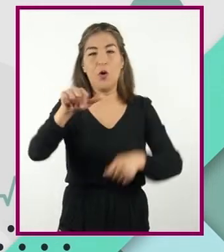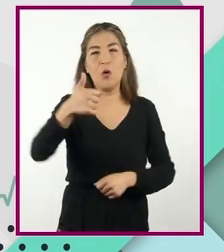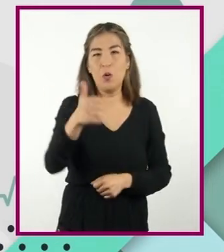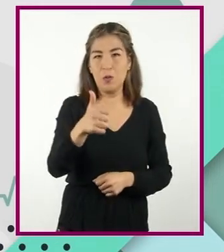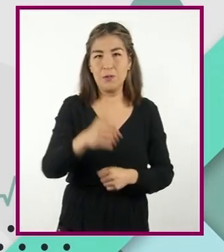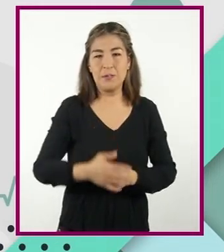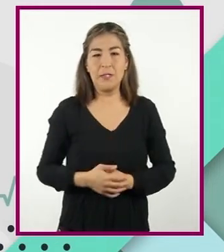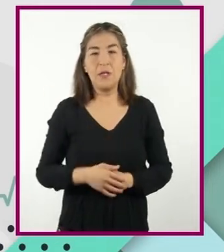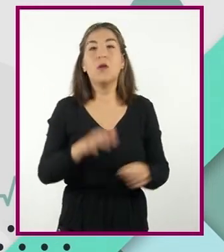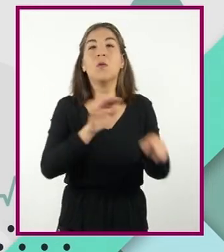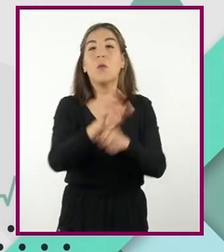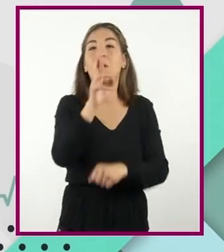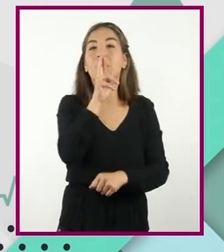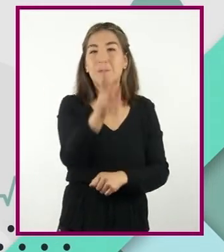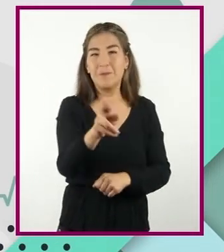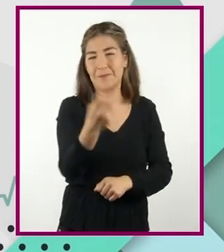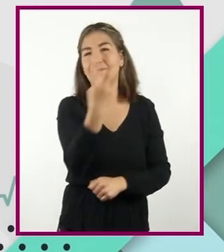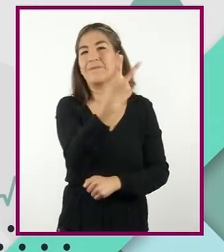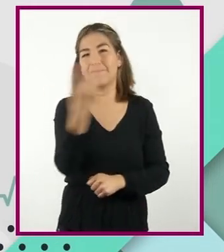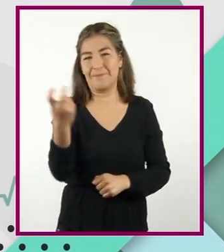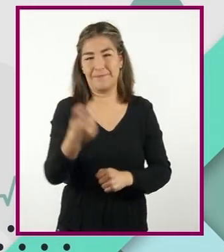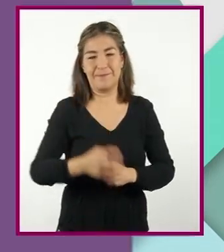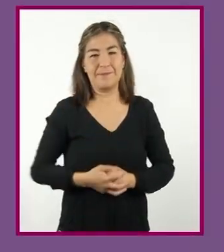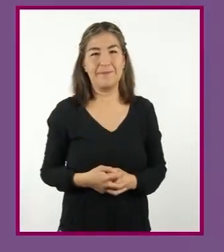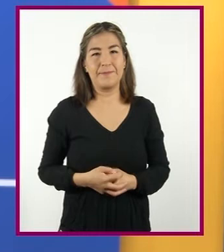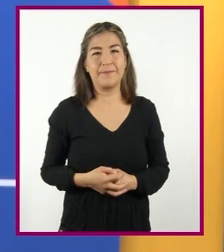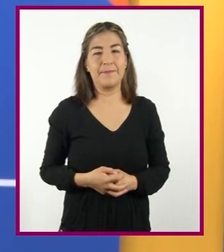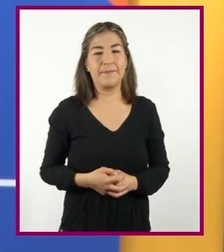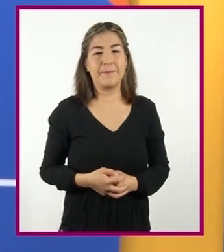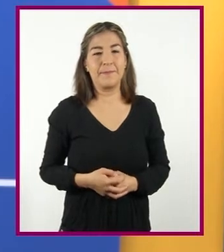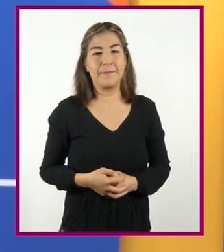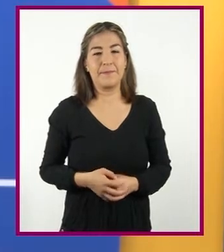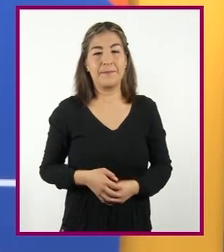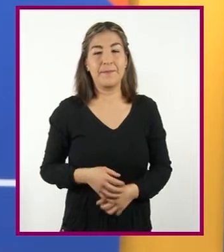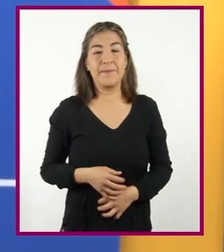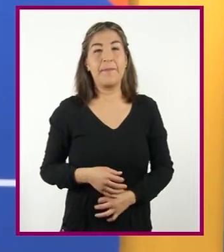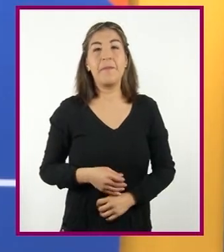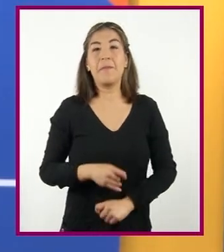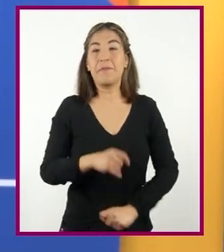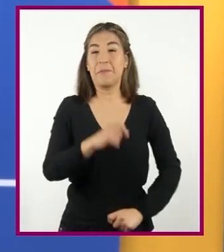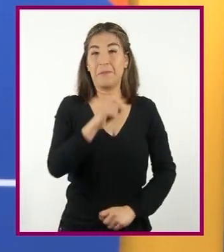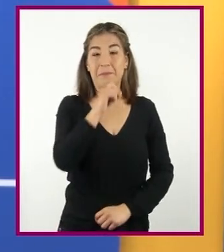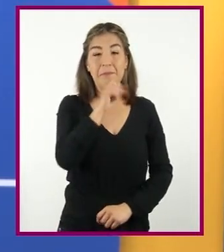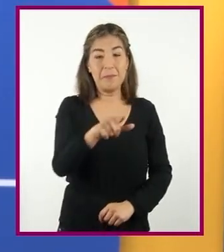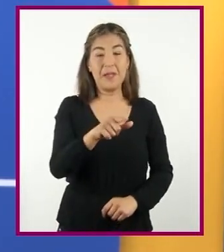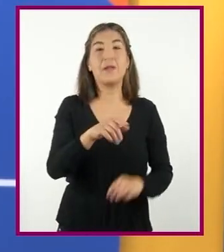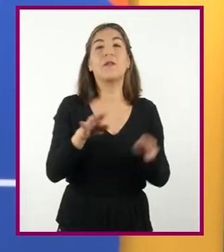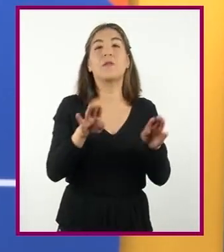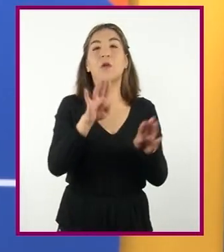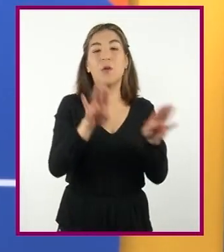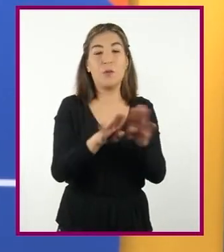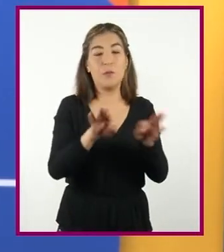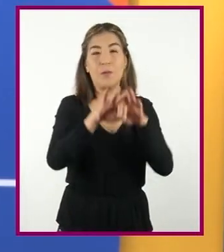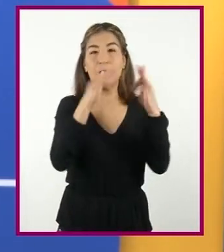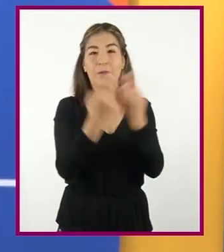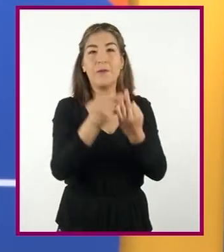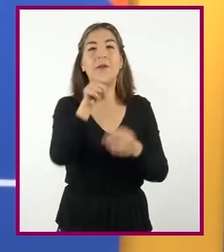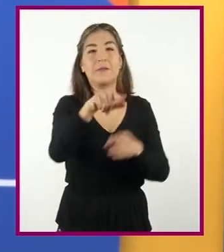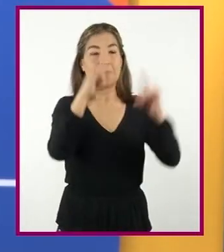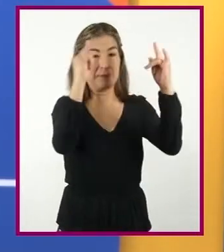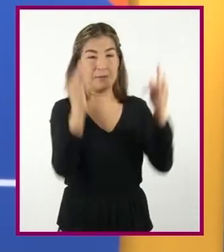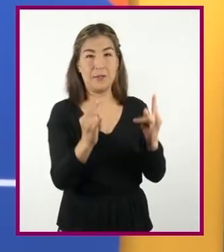como resultado 200. De la misma forma, al comparar las medidas del ancho de la